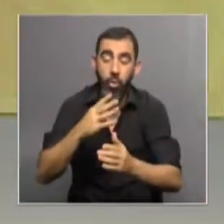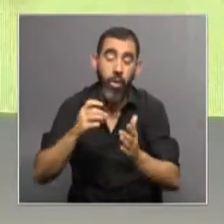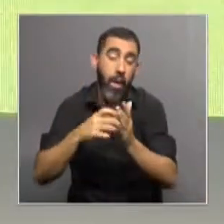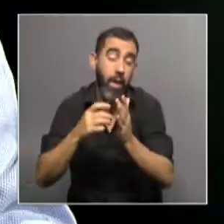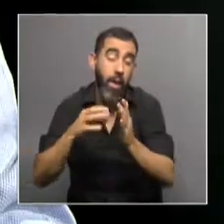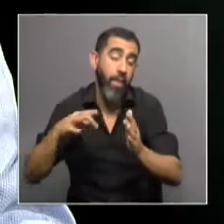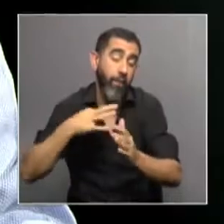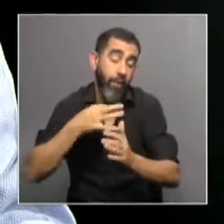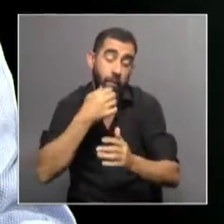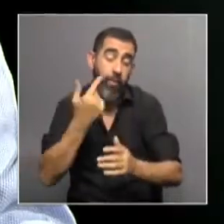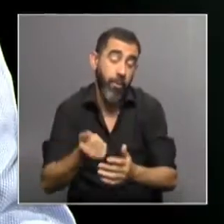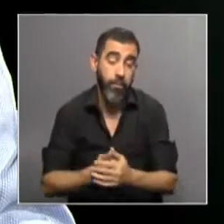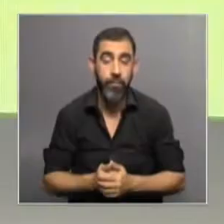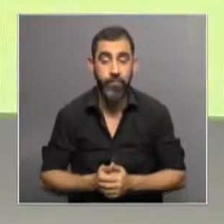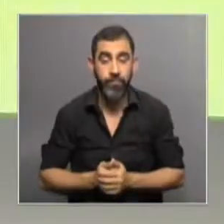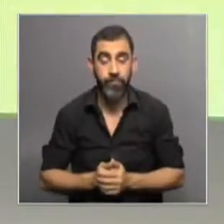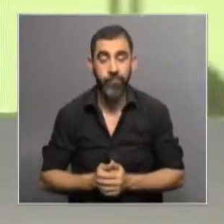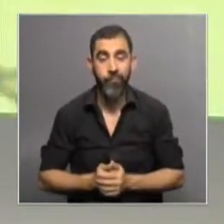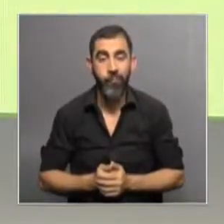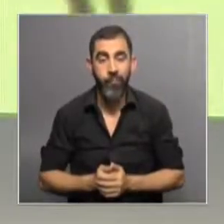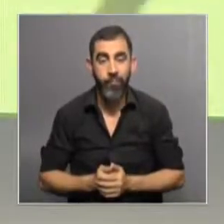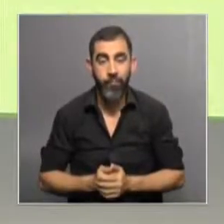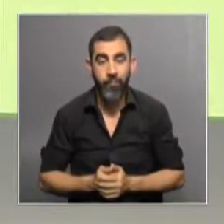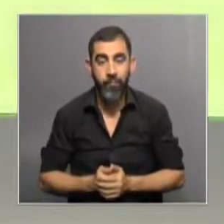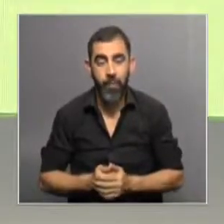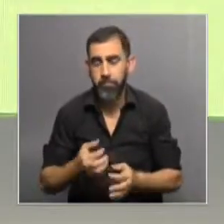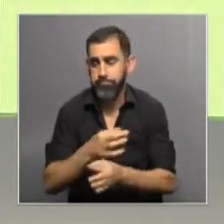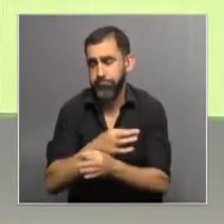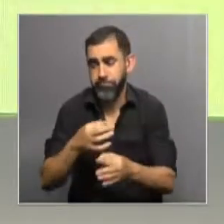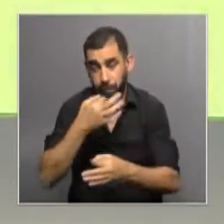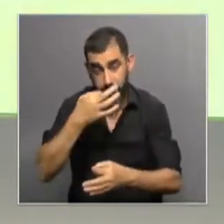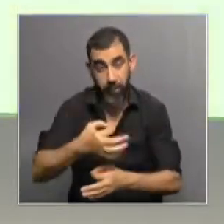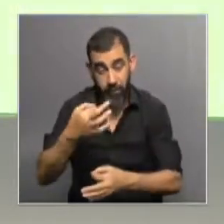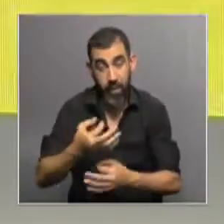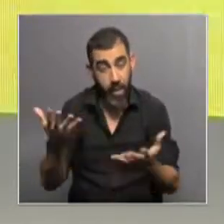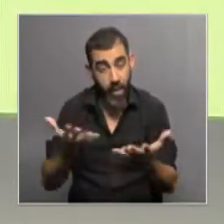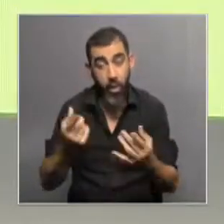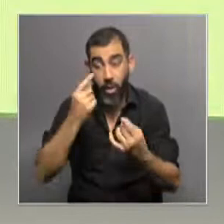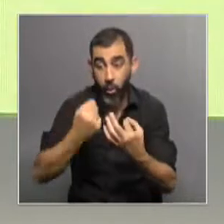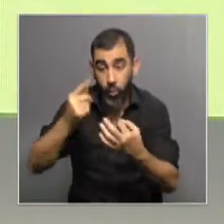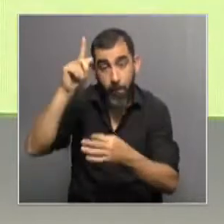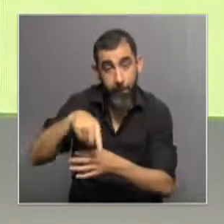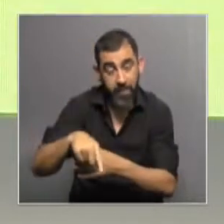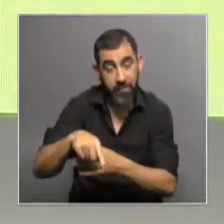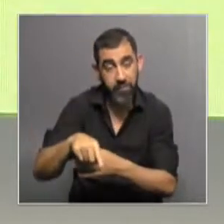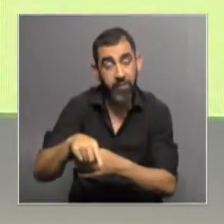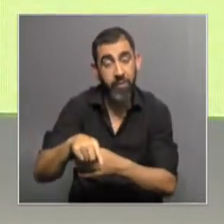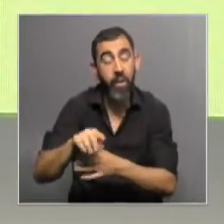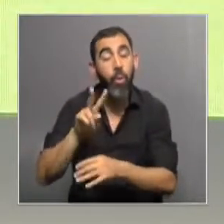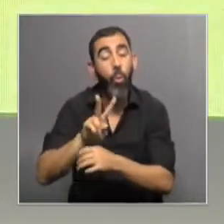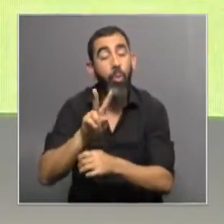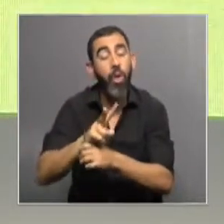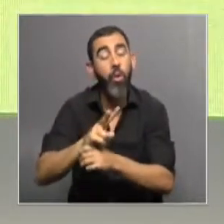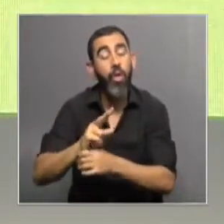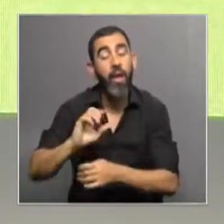este tipo de patologías, ¿no? Exacta, tu posición es correcta, estamos en el mes de la protección, ¿verdad?, del cuidado del